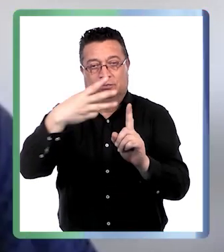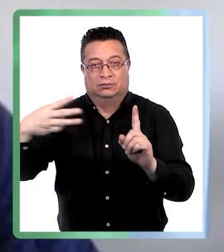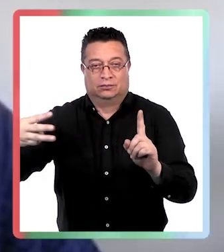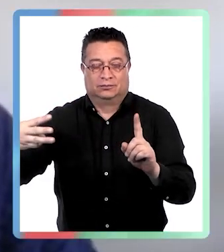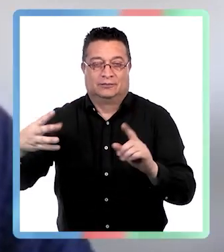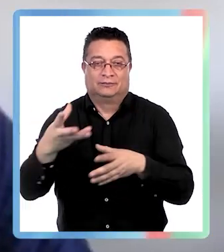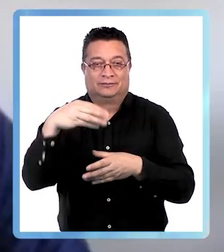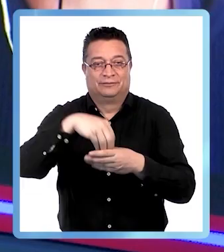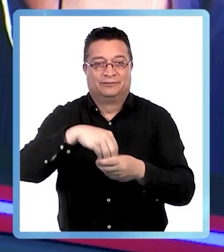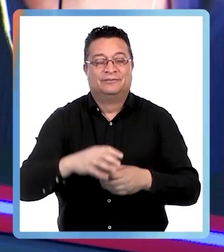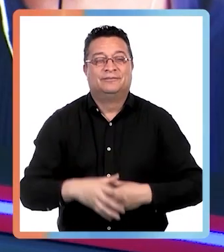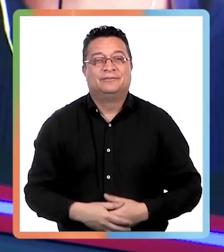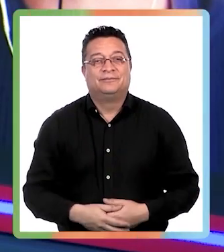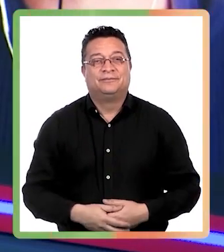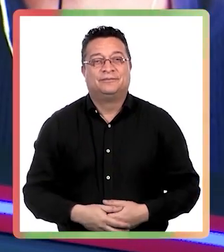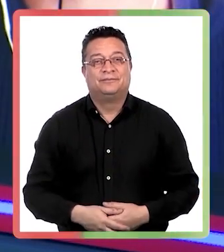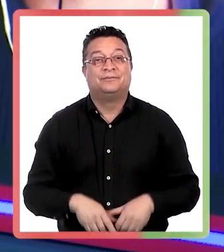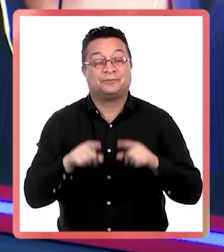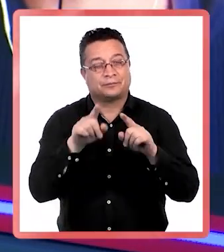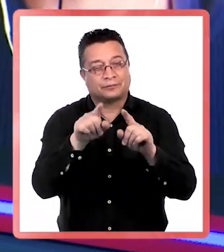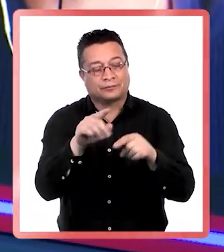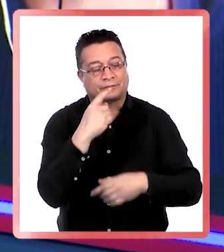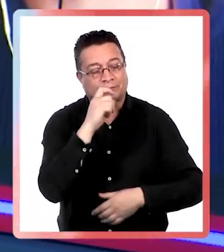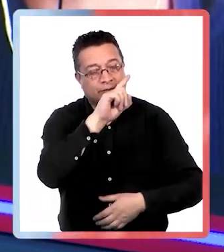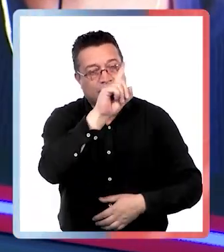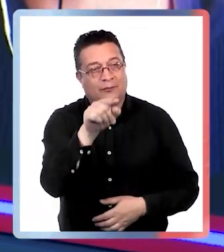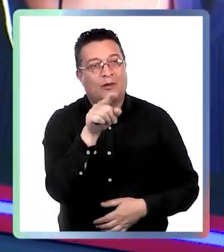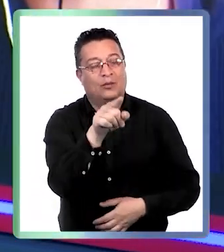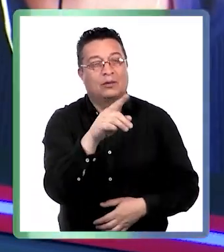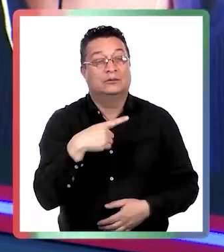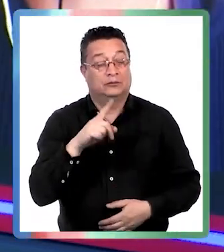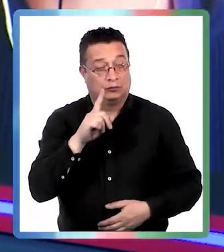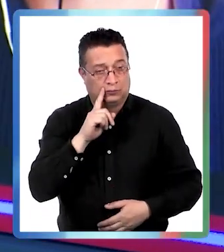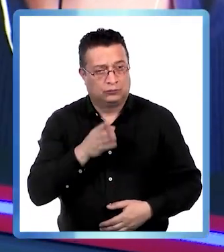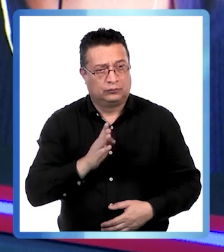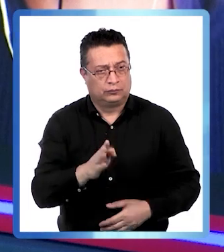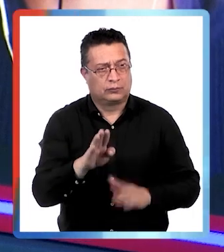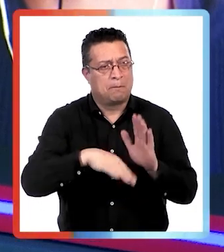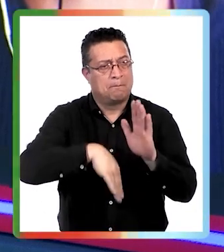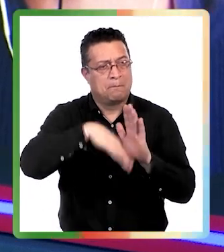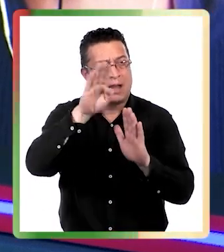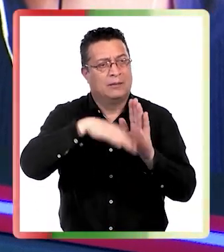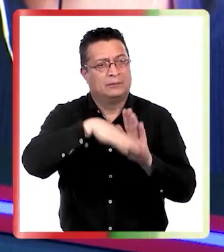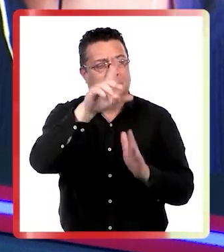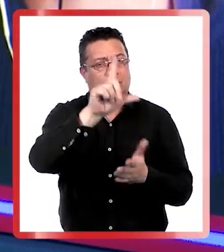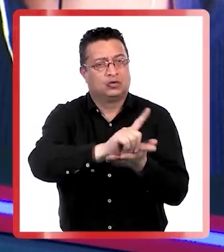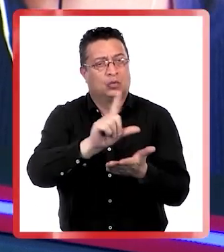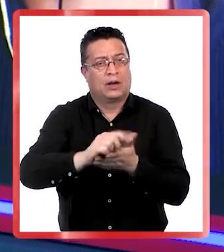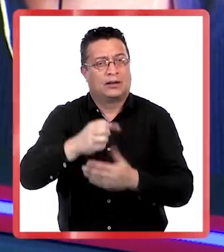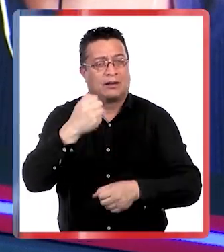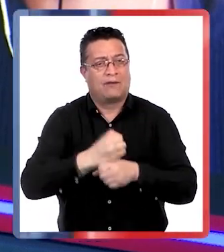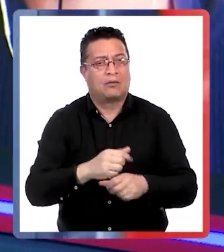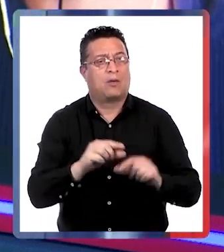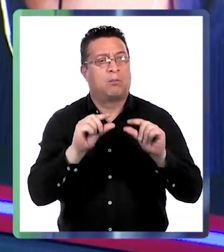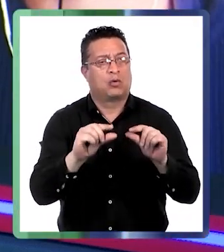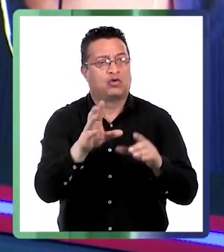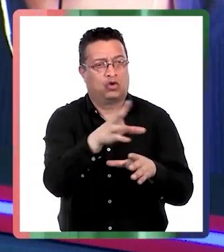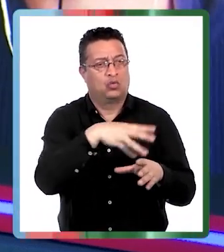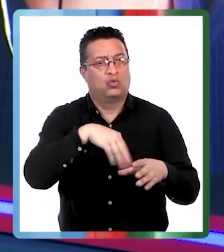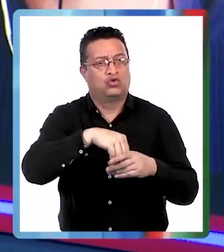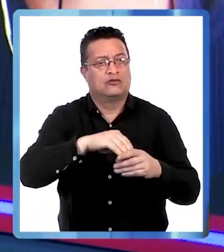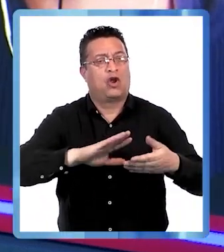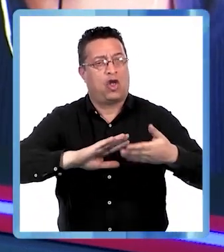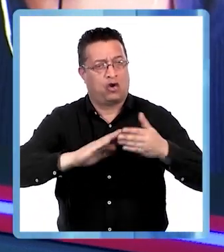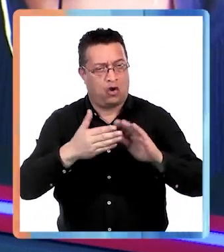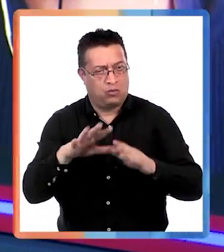personas LGBTI+. Claro. Bueno, Emilio, preguntarte, ¿siguen siendo la mayoría los lugares de trabajo poco